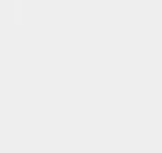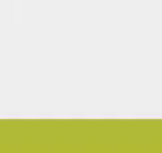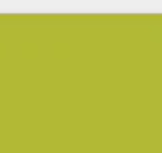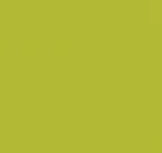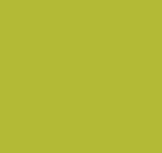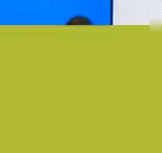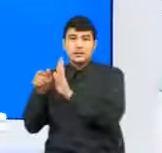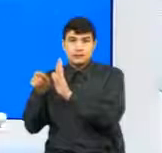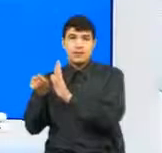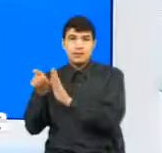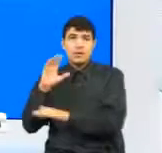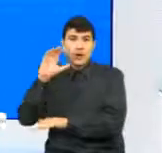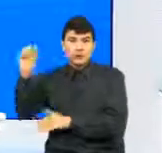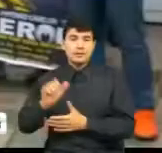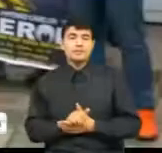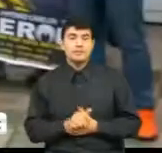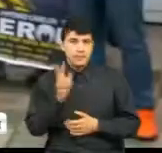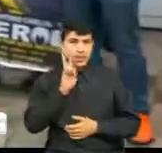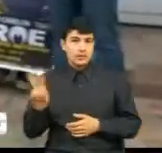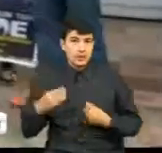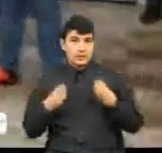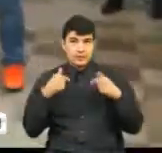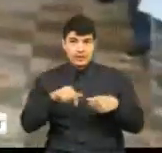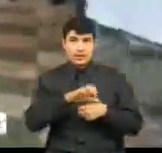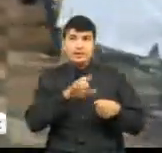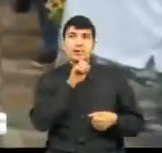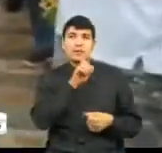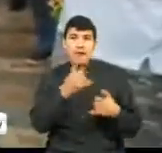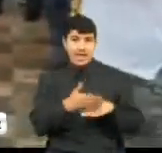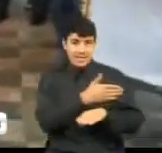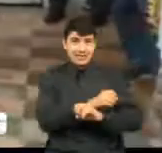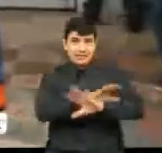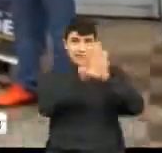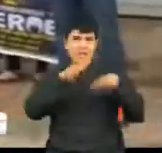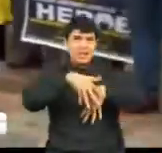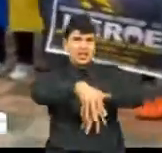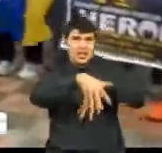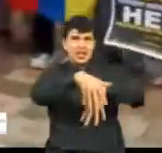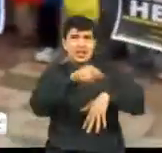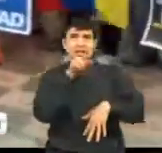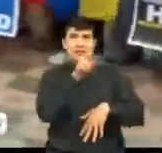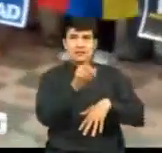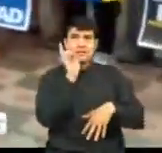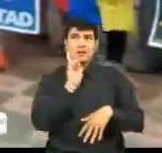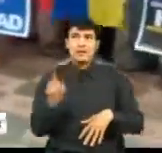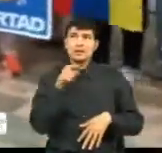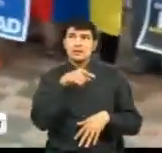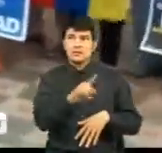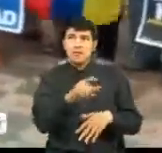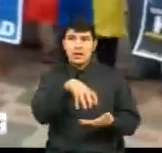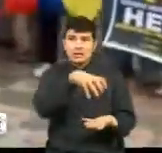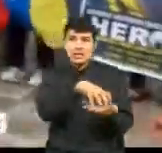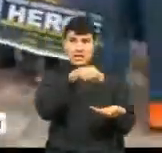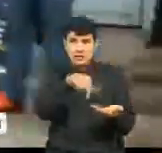canaltro.com. Y venezolanos residentes en Bucaramanga protestaron esta mañana frente a las instalaciones del consulado de ese país con sede en la